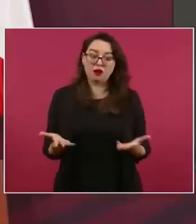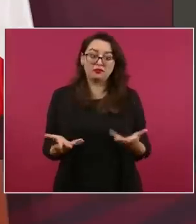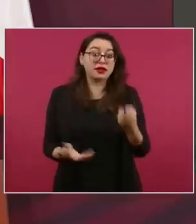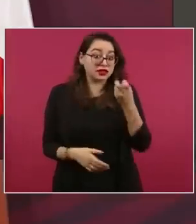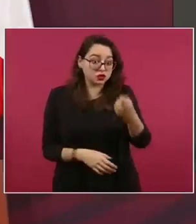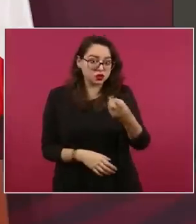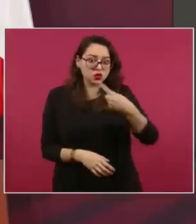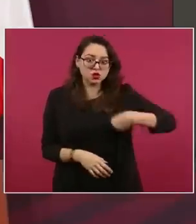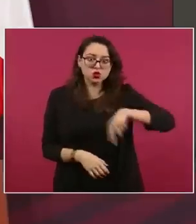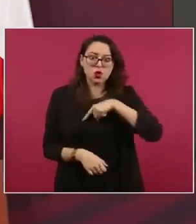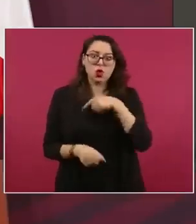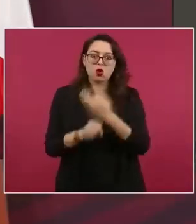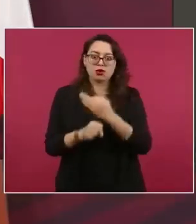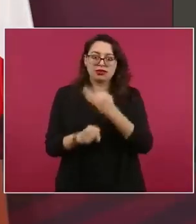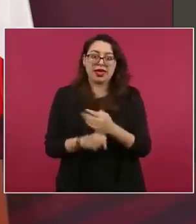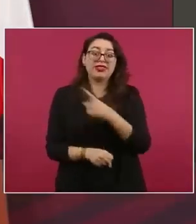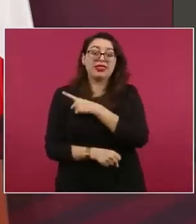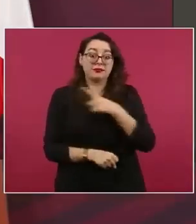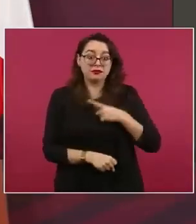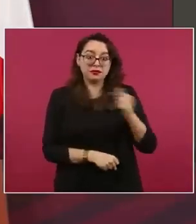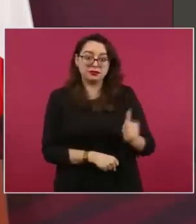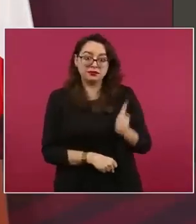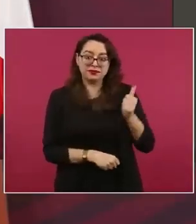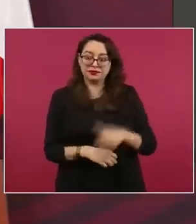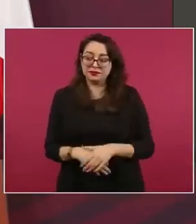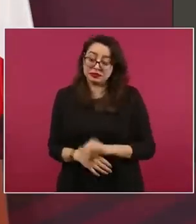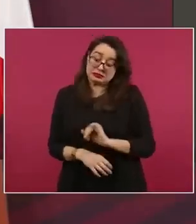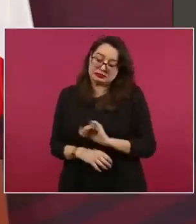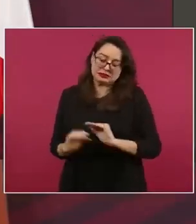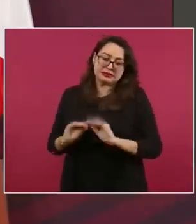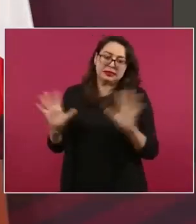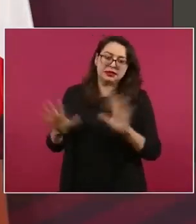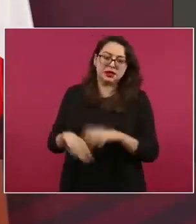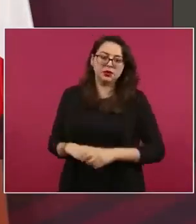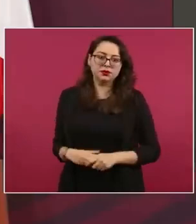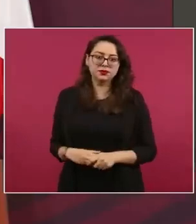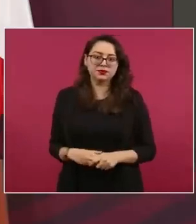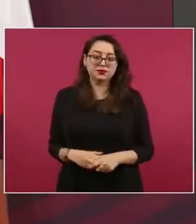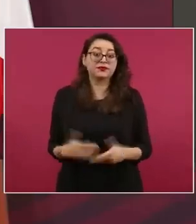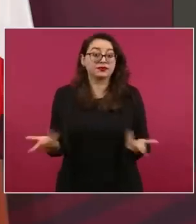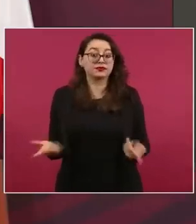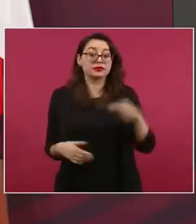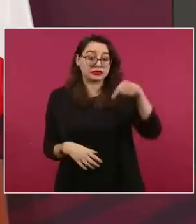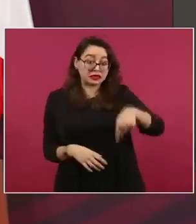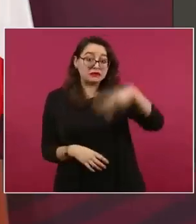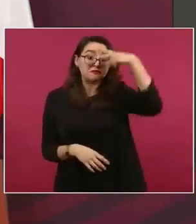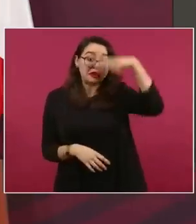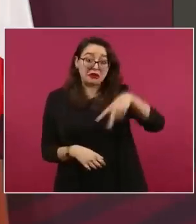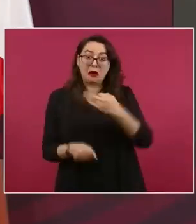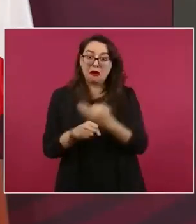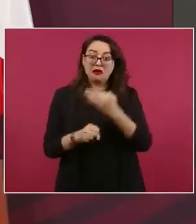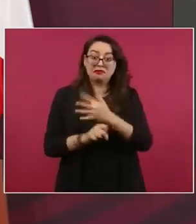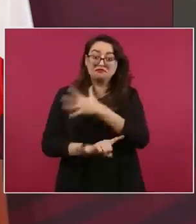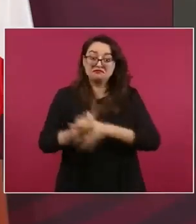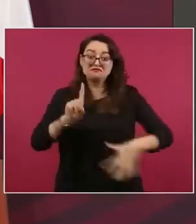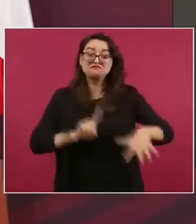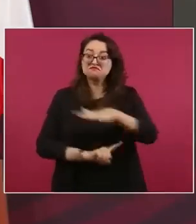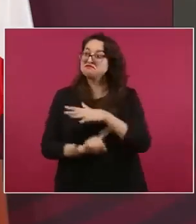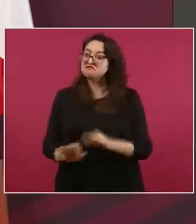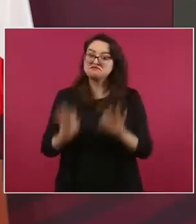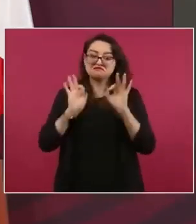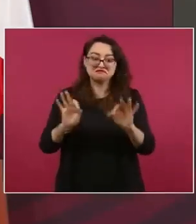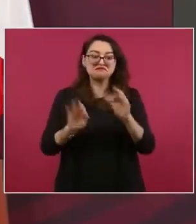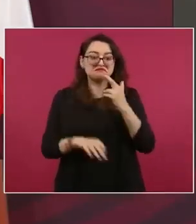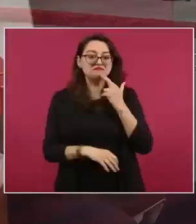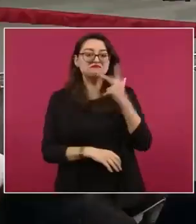para poder aprovechar estas cosas, ¿no? Entonces, en México estamos mejor que antes, sí, pero